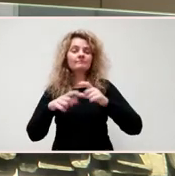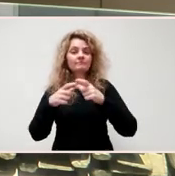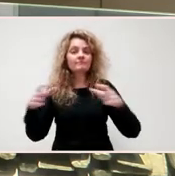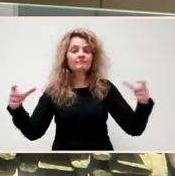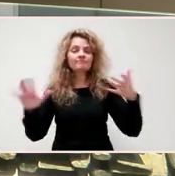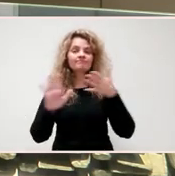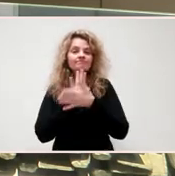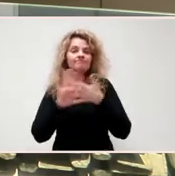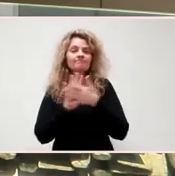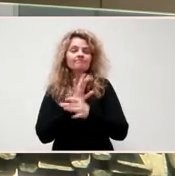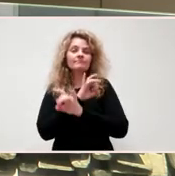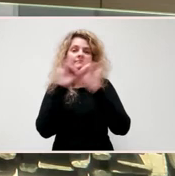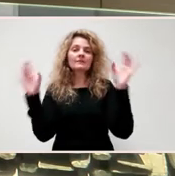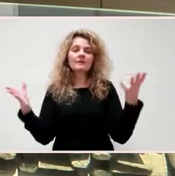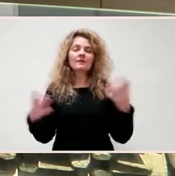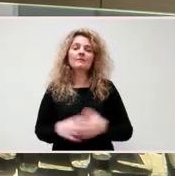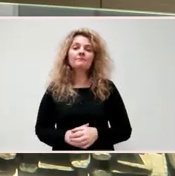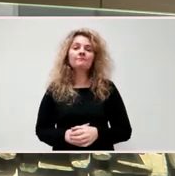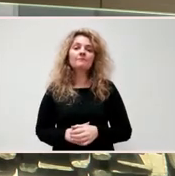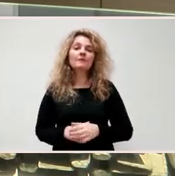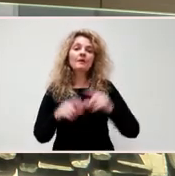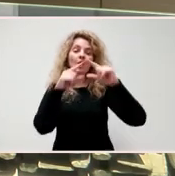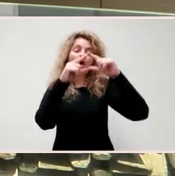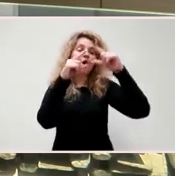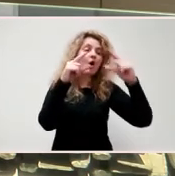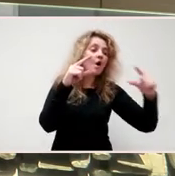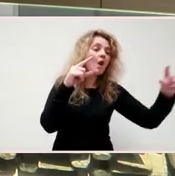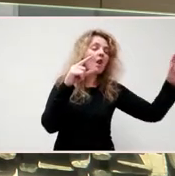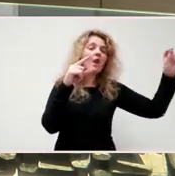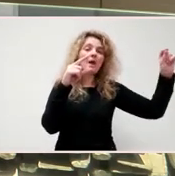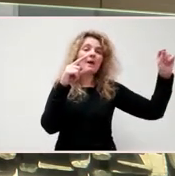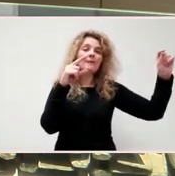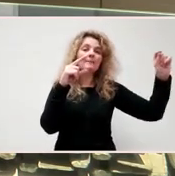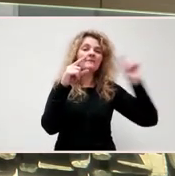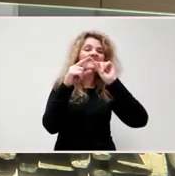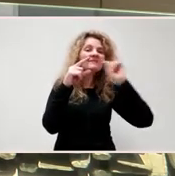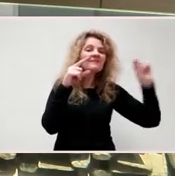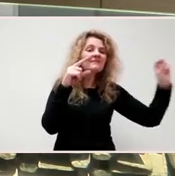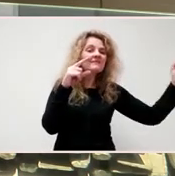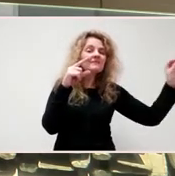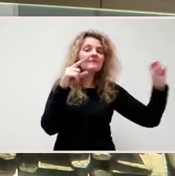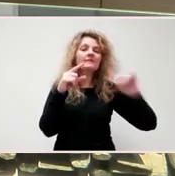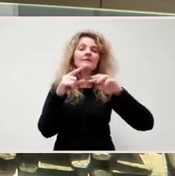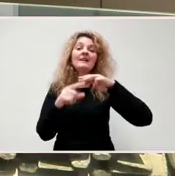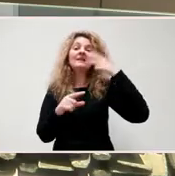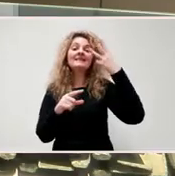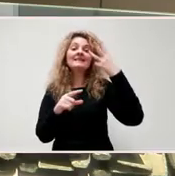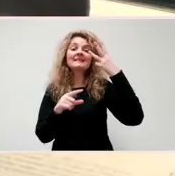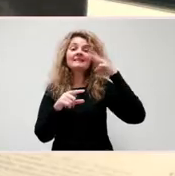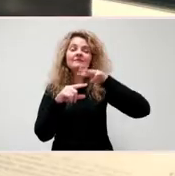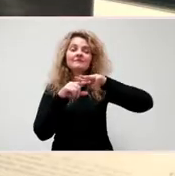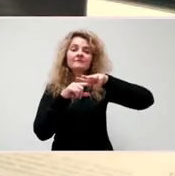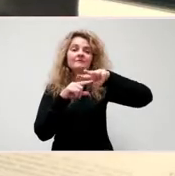desta peza, para describila, serían as seguintes. Tería unha folla longa e estreita, con unha